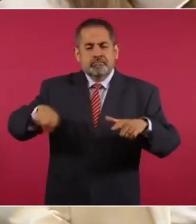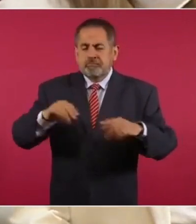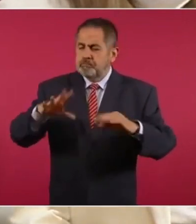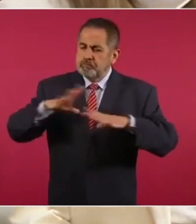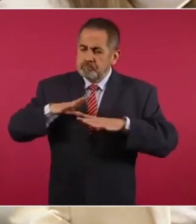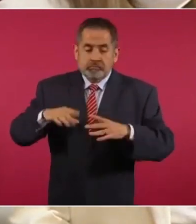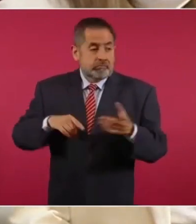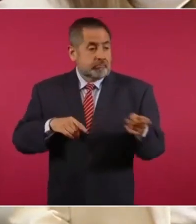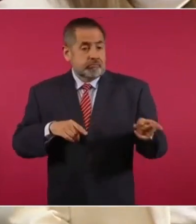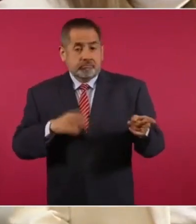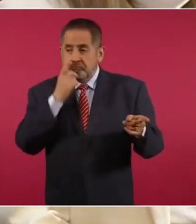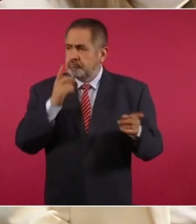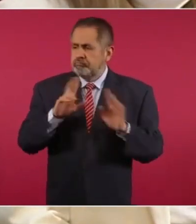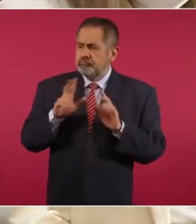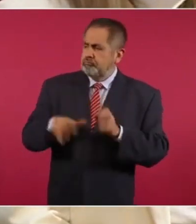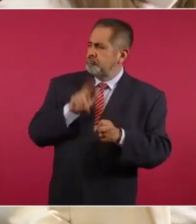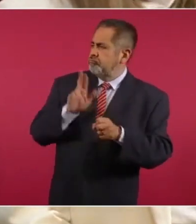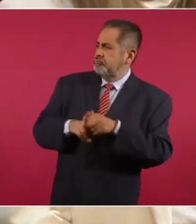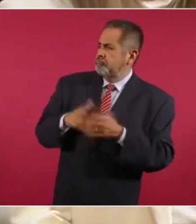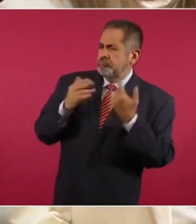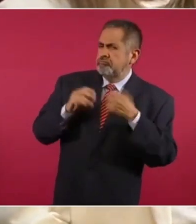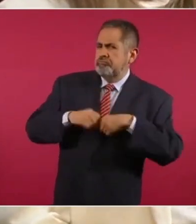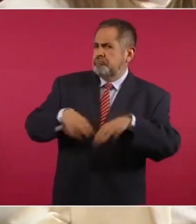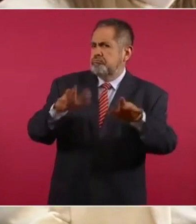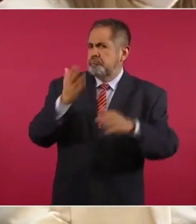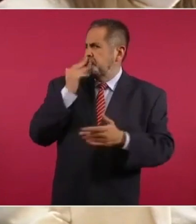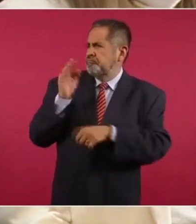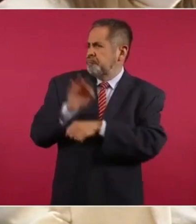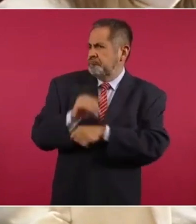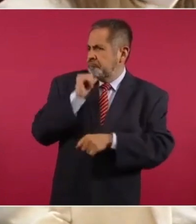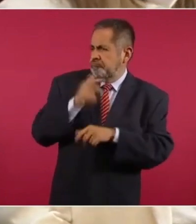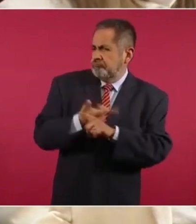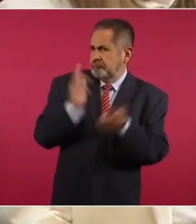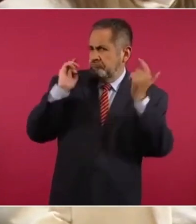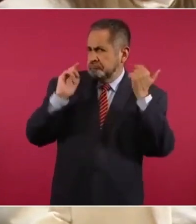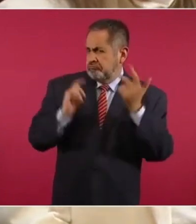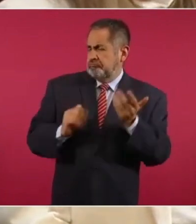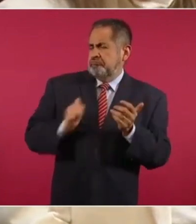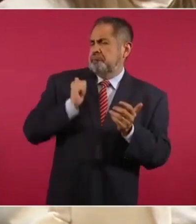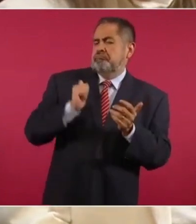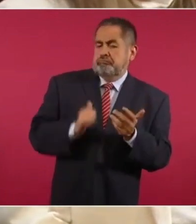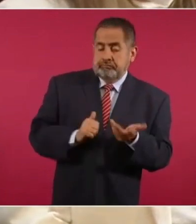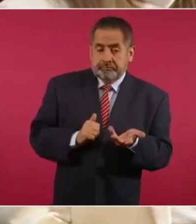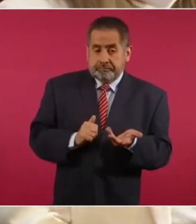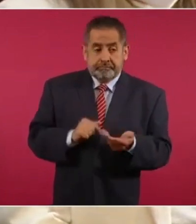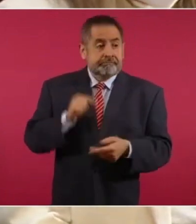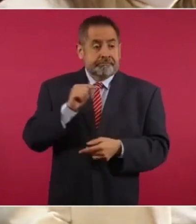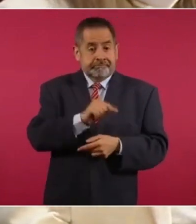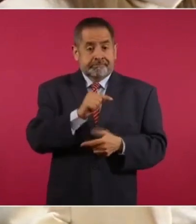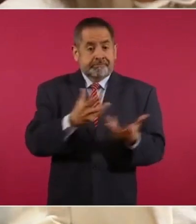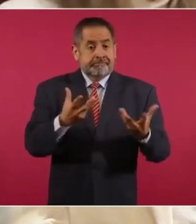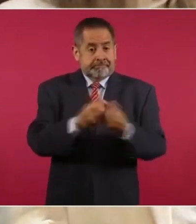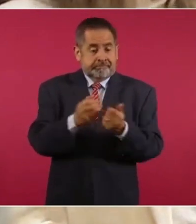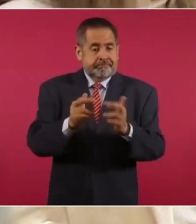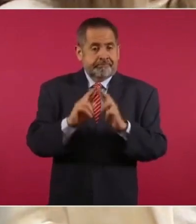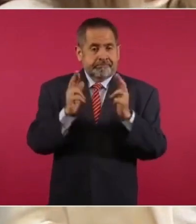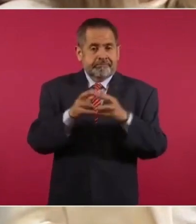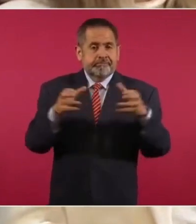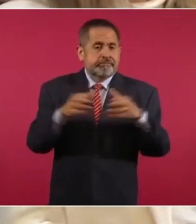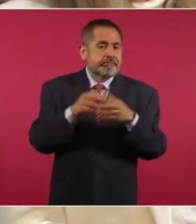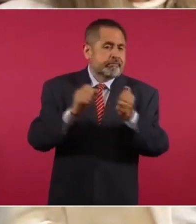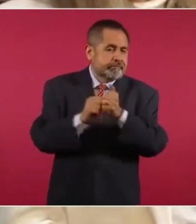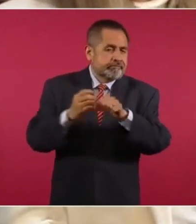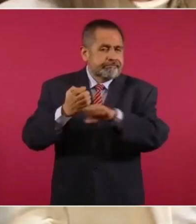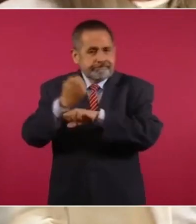hecho como una zona natural desprotegida. En este sentido, ellos se han reunido con autoridades ambientales, tanto estatales